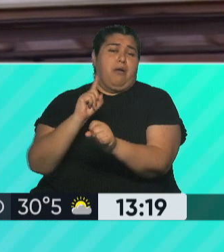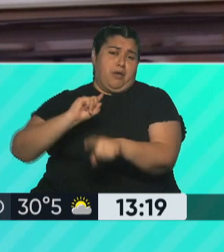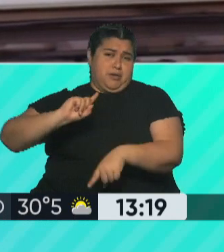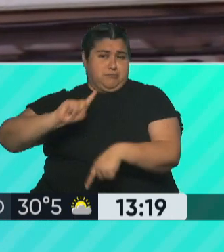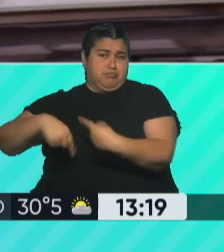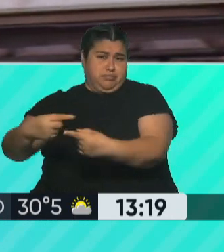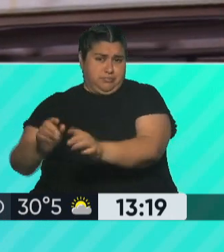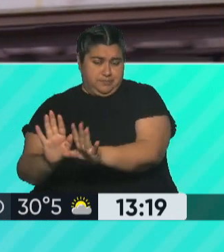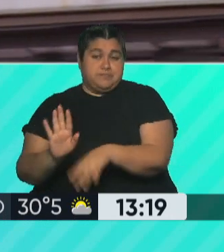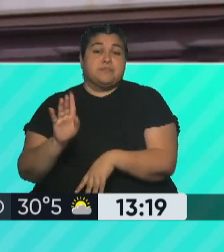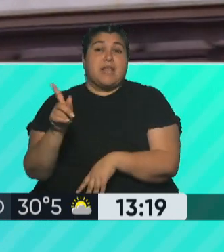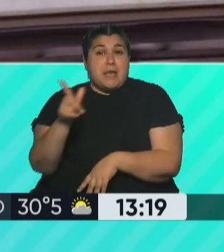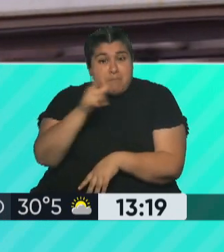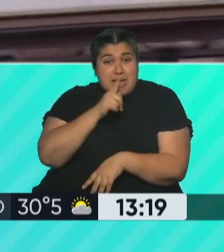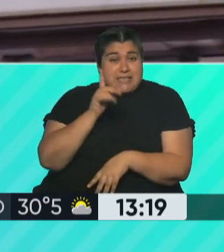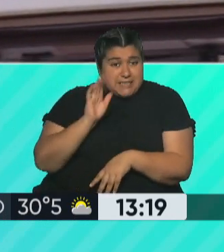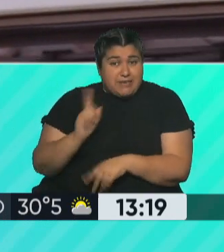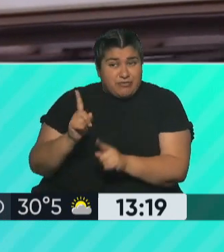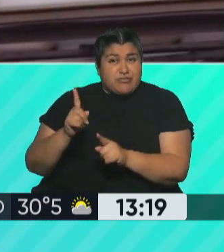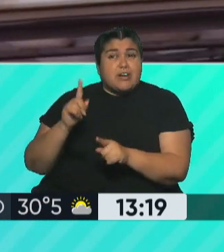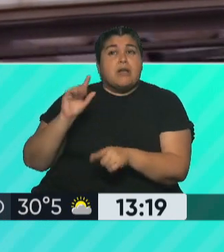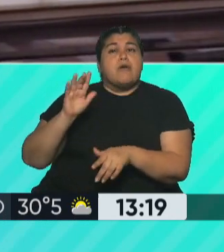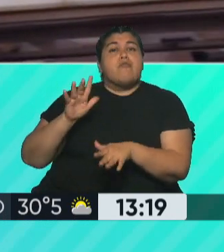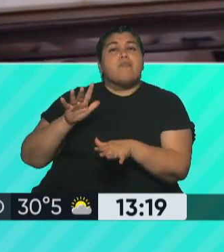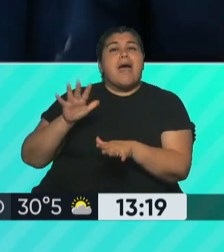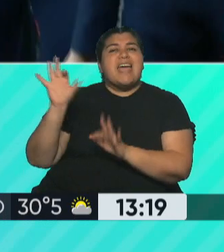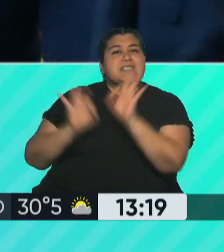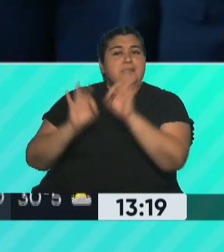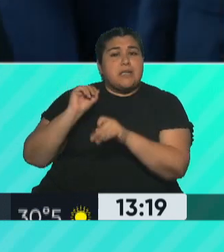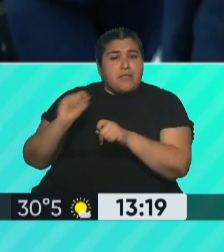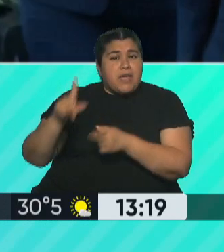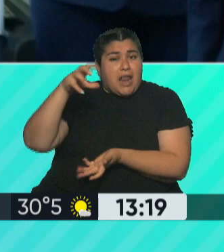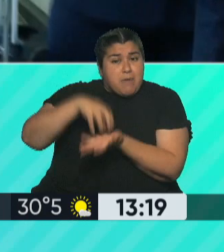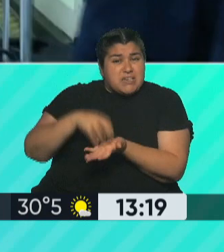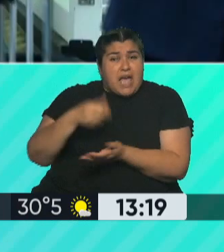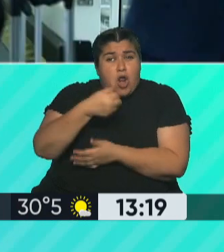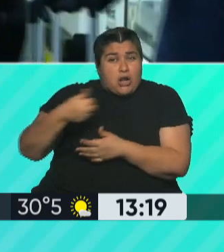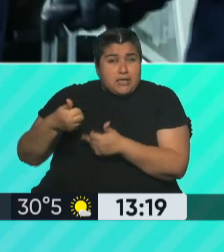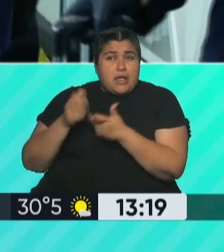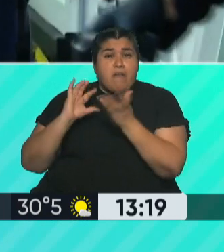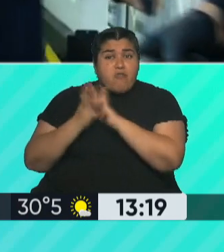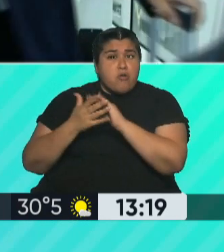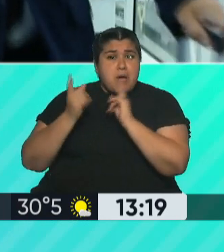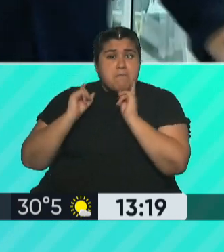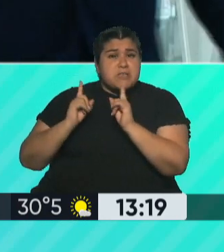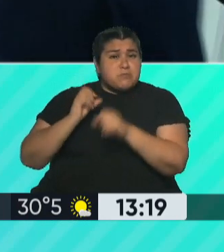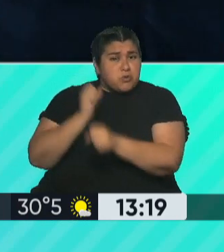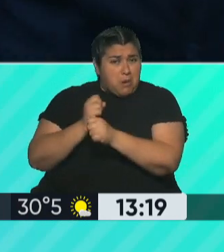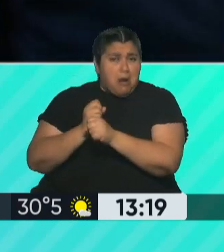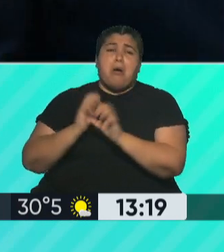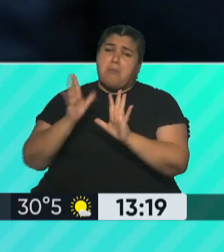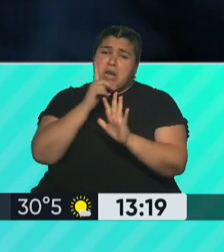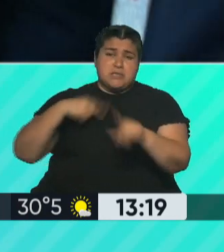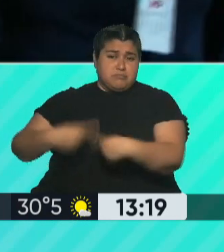uno se pregunta va a haber continuidad en la política de aerolíneas entonces y yo te diría parcialmente sabes de qué depende porque en el decreto